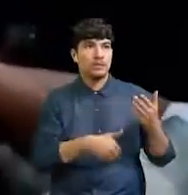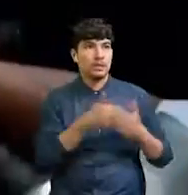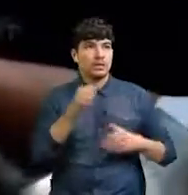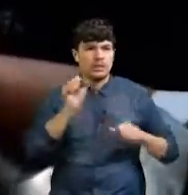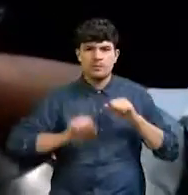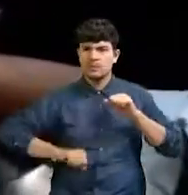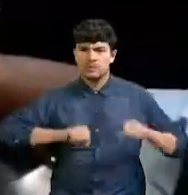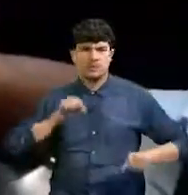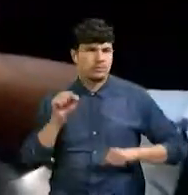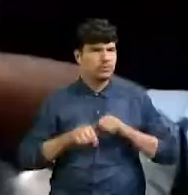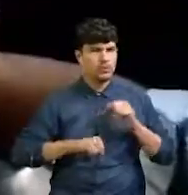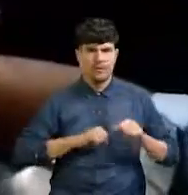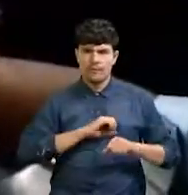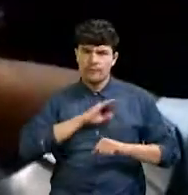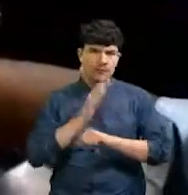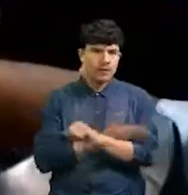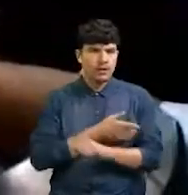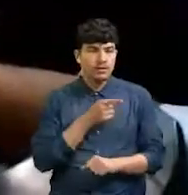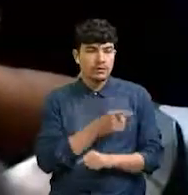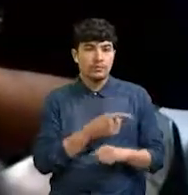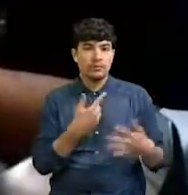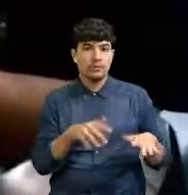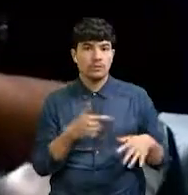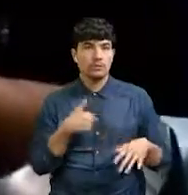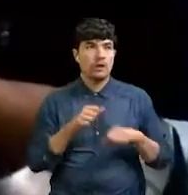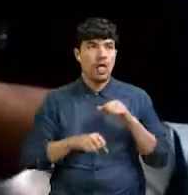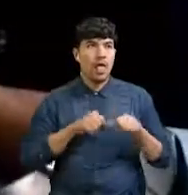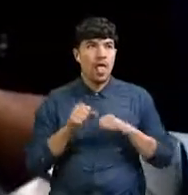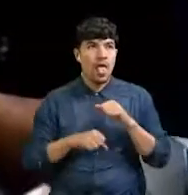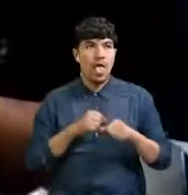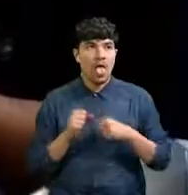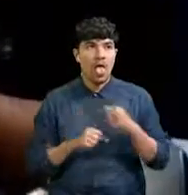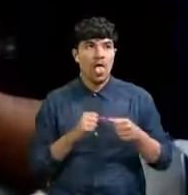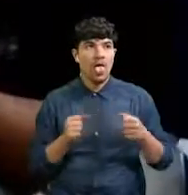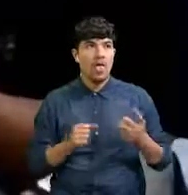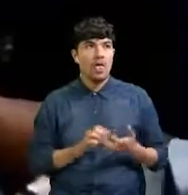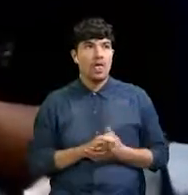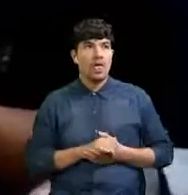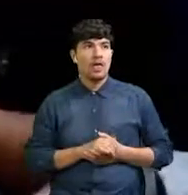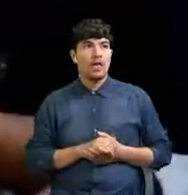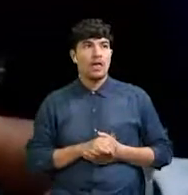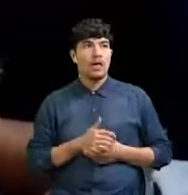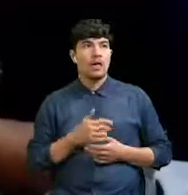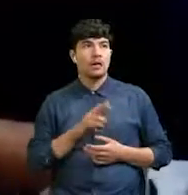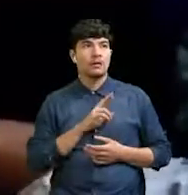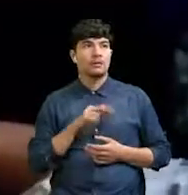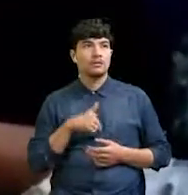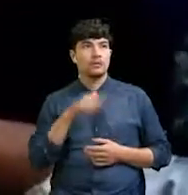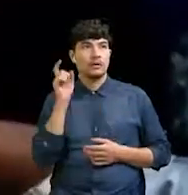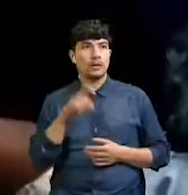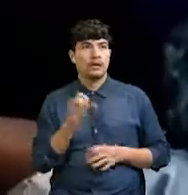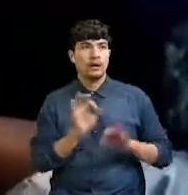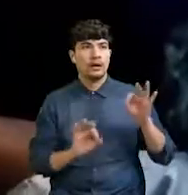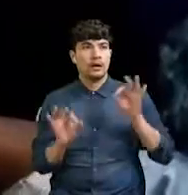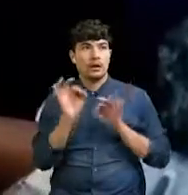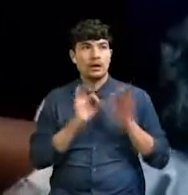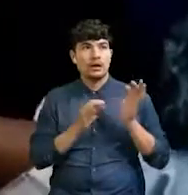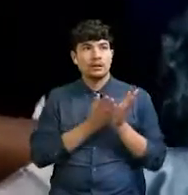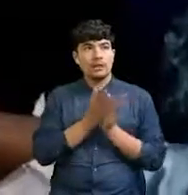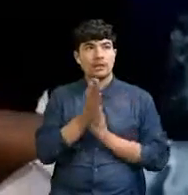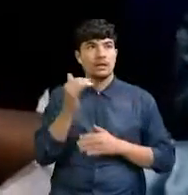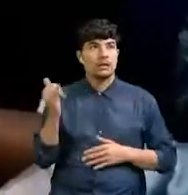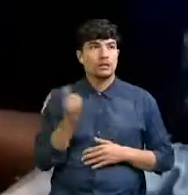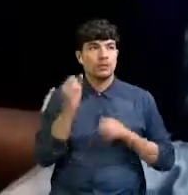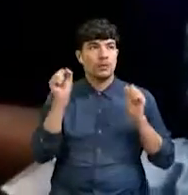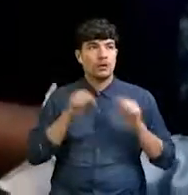incluso se vio que me tenía ahí persiguiendo. Y bueno, hay que prepararlo, hay que seguir así y para